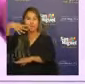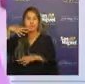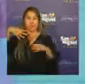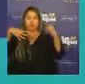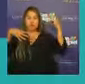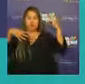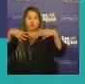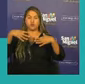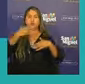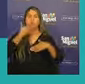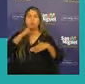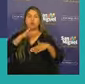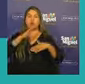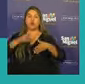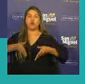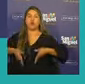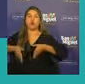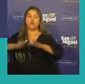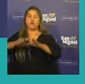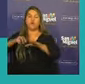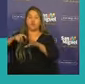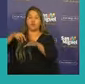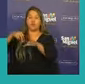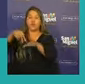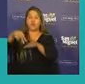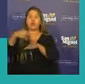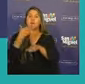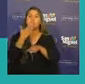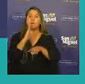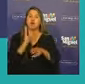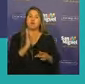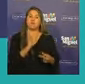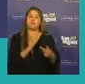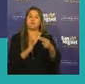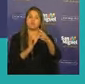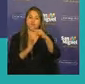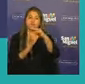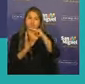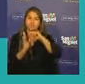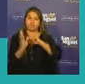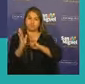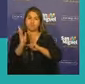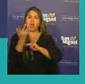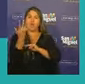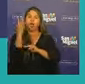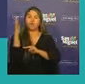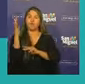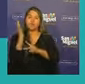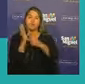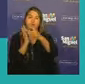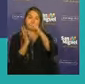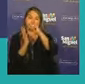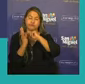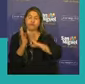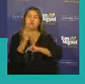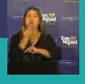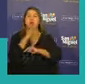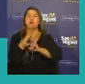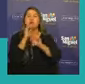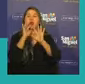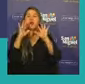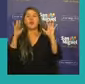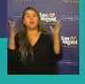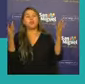es más poda de árboles, mejores condiciones de nuestro entorno para poder